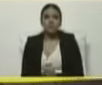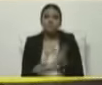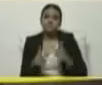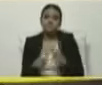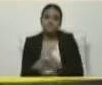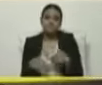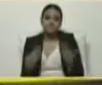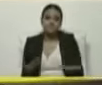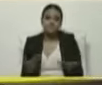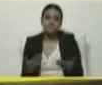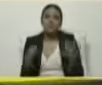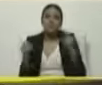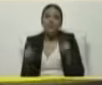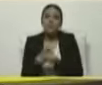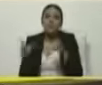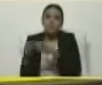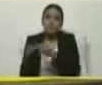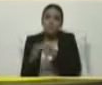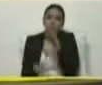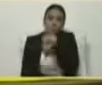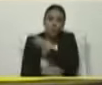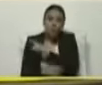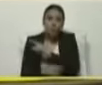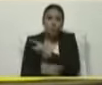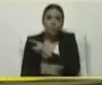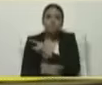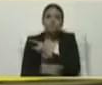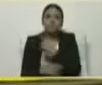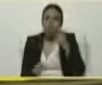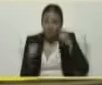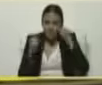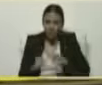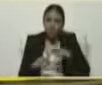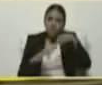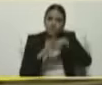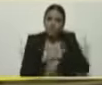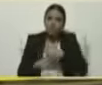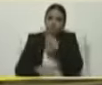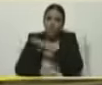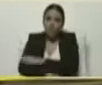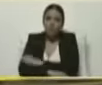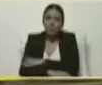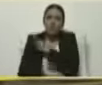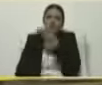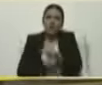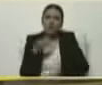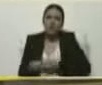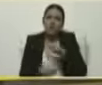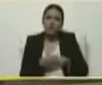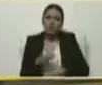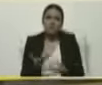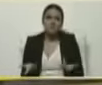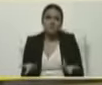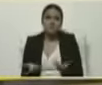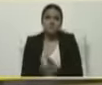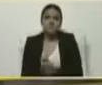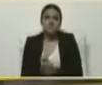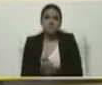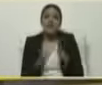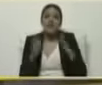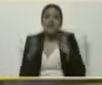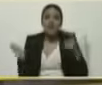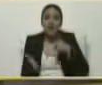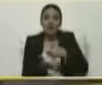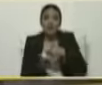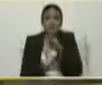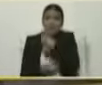Entonces ha habido una cúpula de extrema derecha que ha tenido grandes